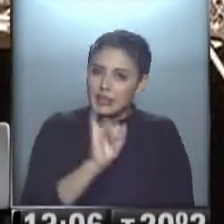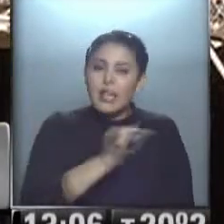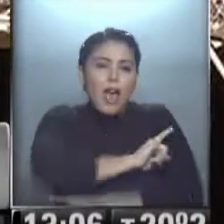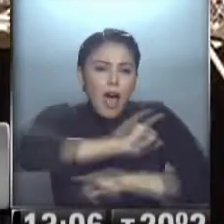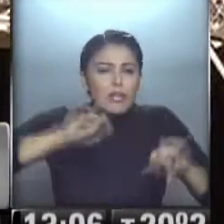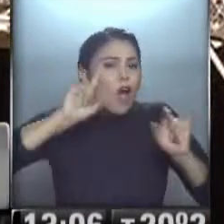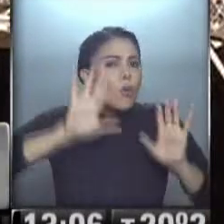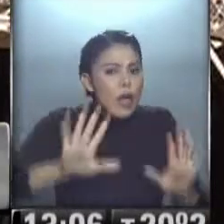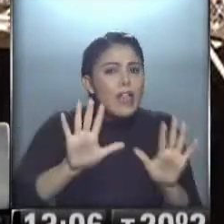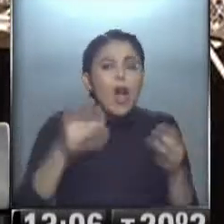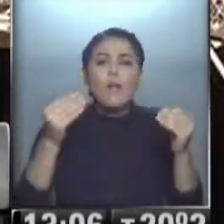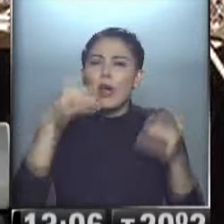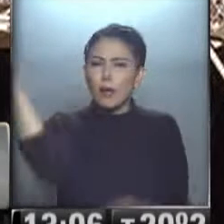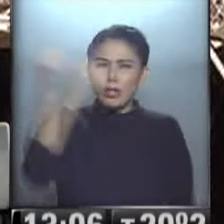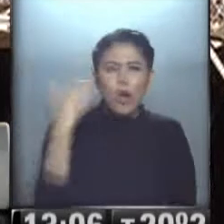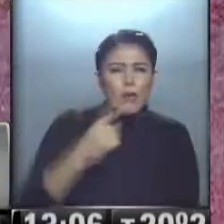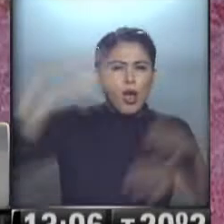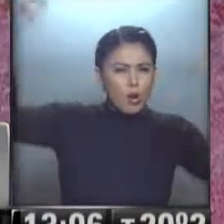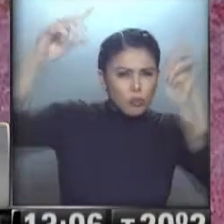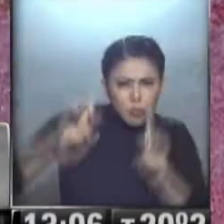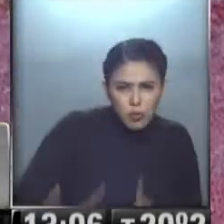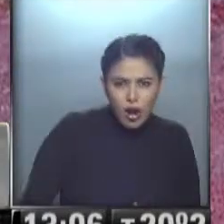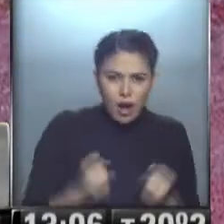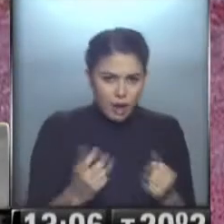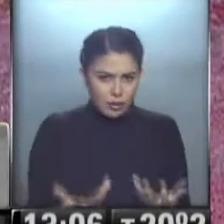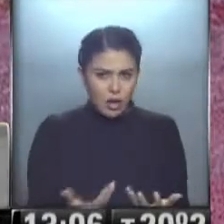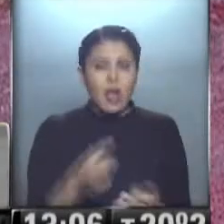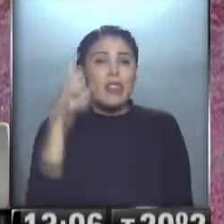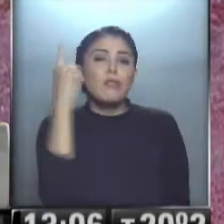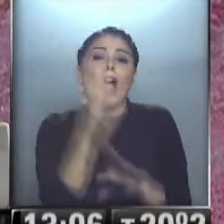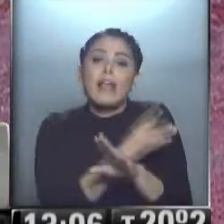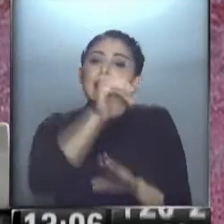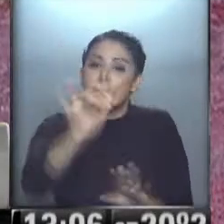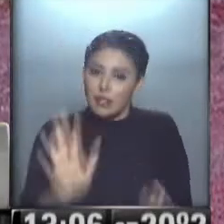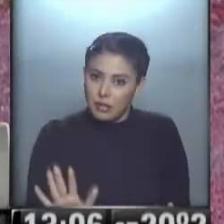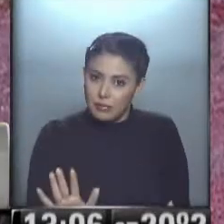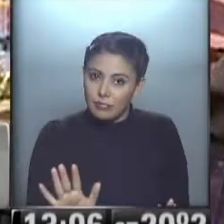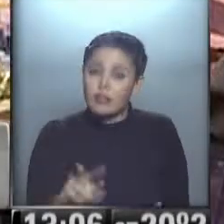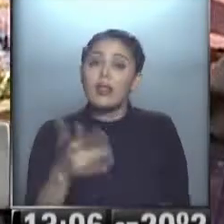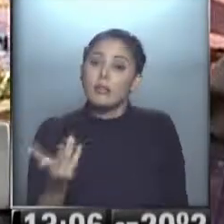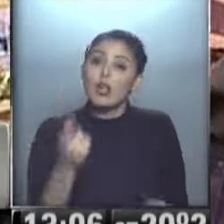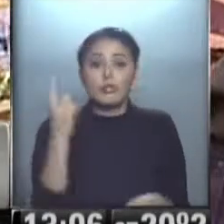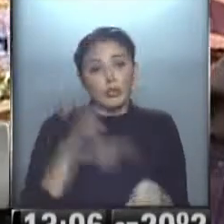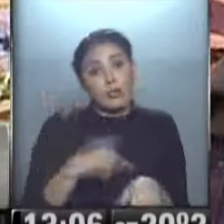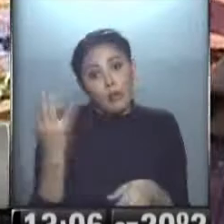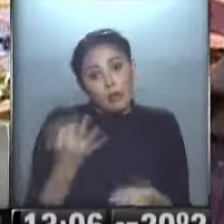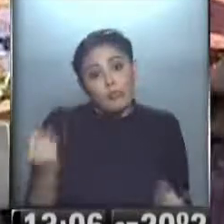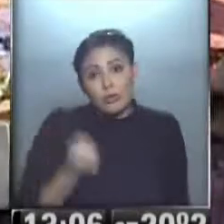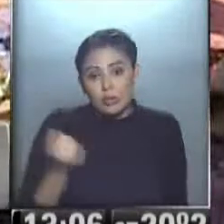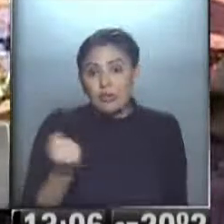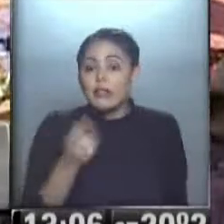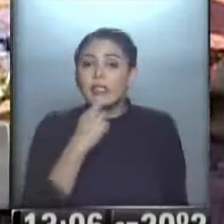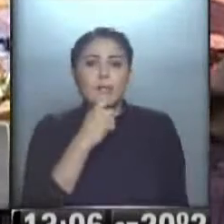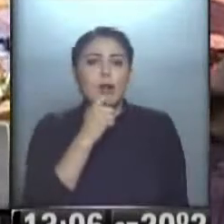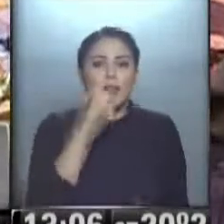de desarrollo que llevaba la tormenta y por la velocidad con la que se trasladaba. Sí, 10 minutos antes. Eso no es poco tiempo para poner, cuando